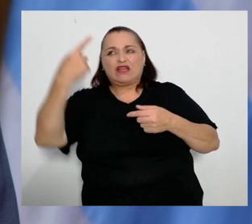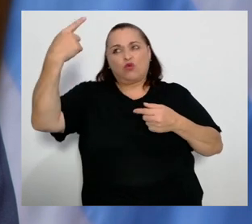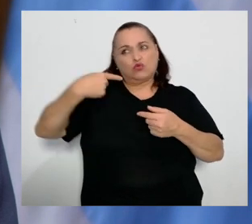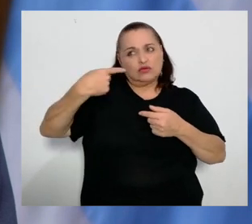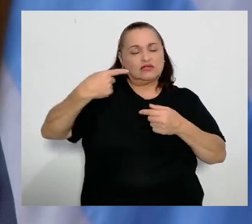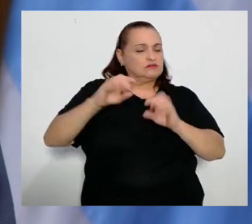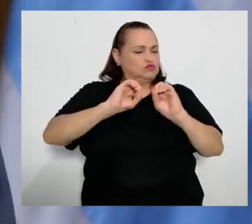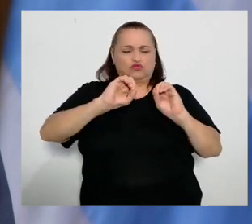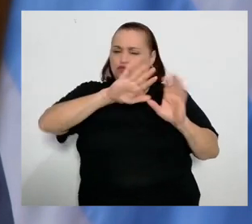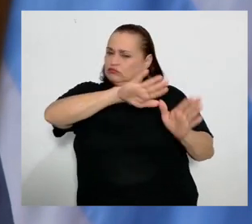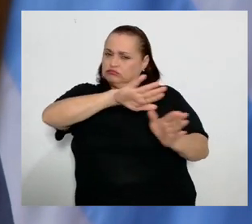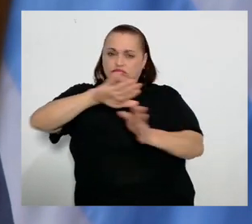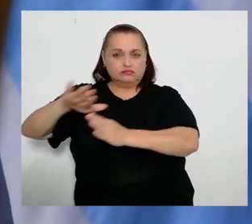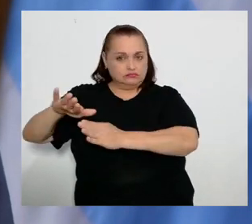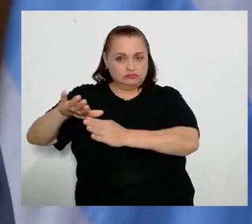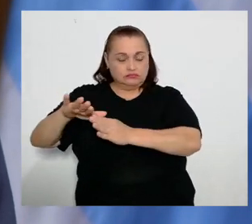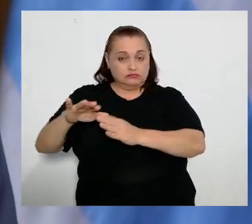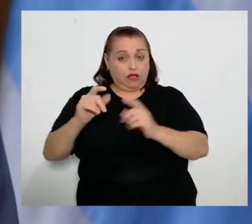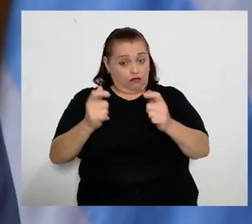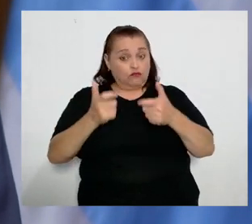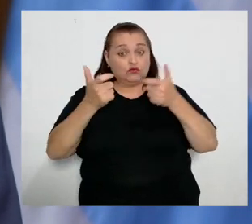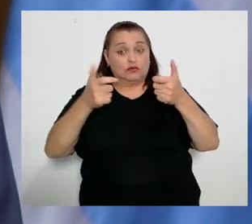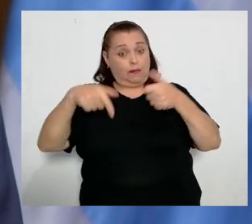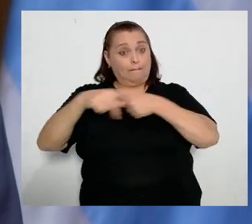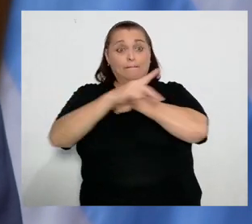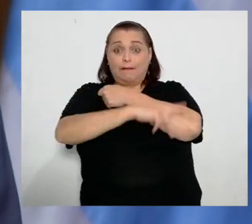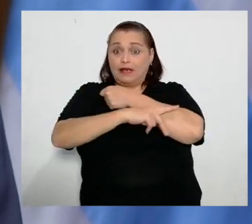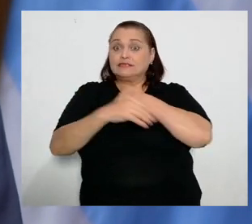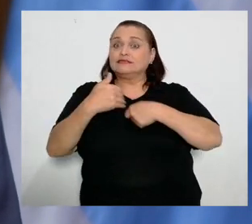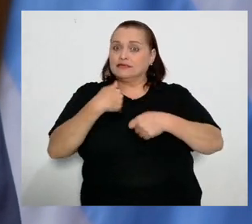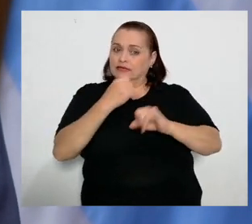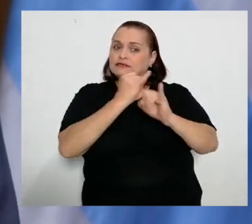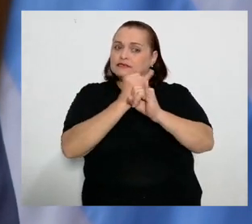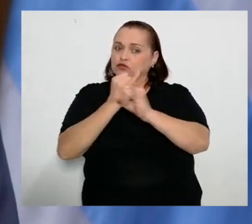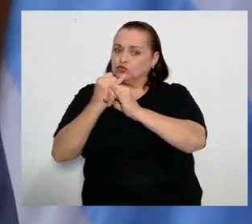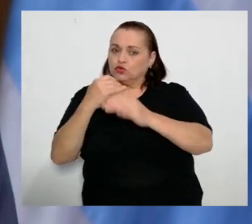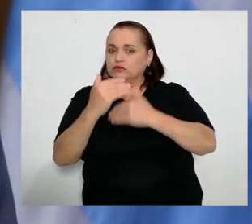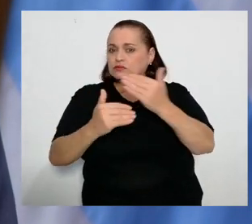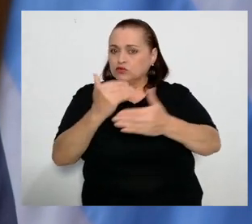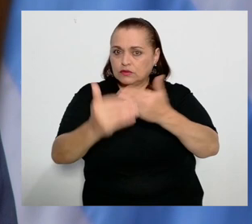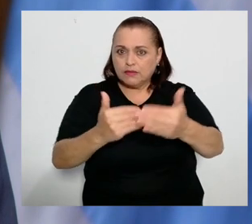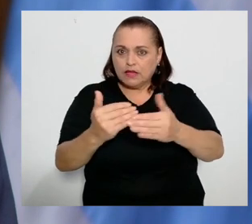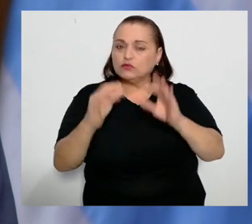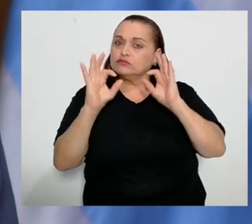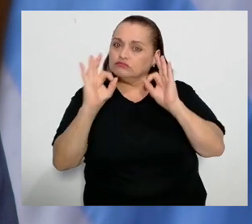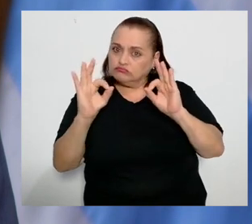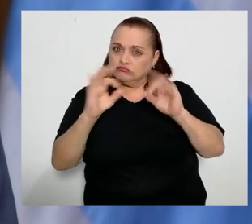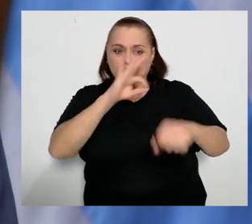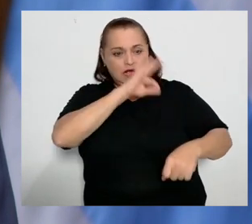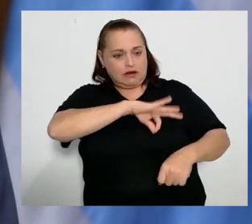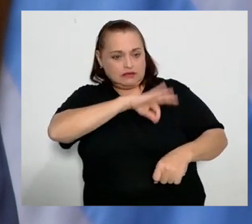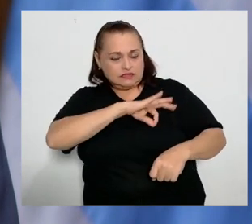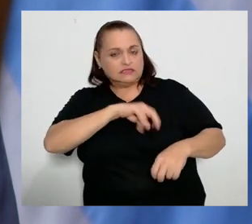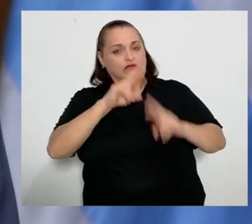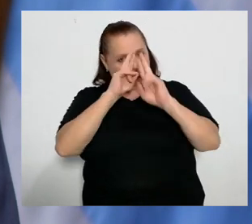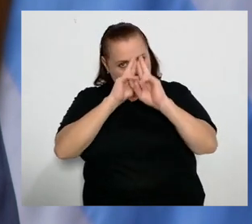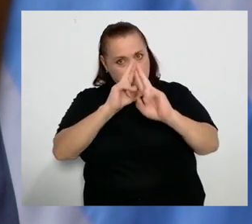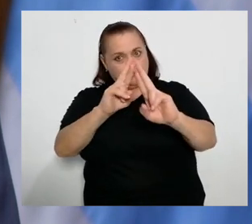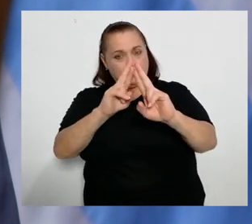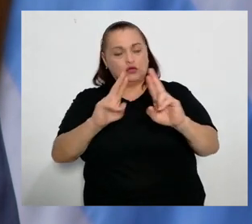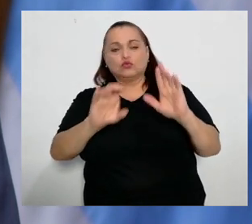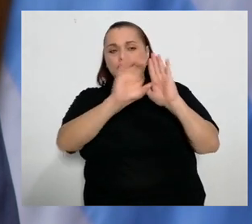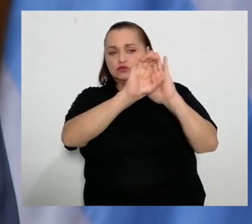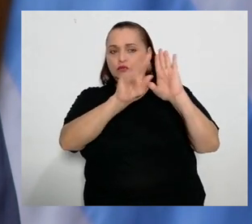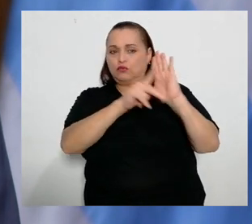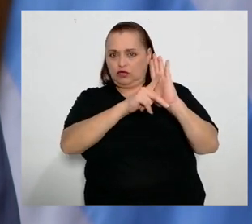ni el autoritarismo afortunadamente este país aún cuenta con instituciones y procedimientos que garantizan el respeto